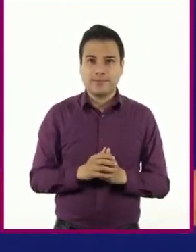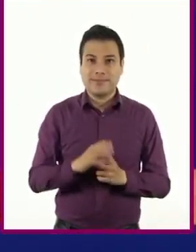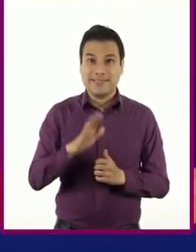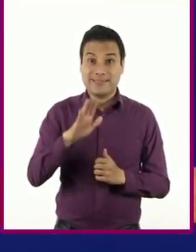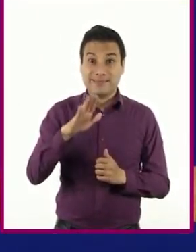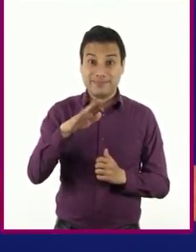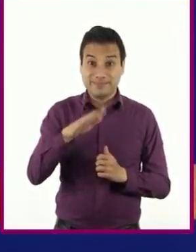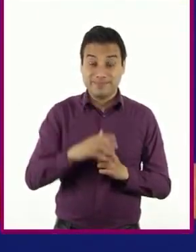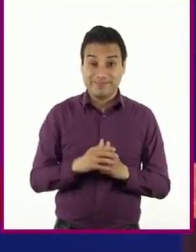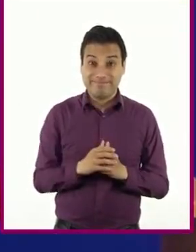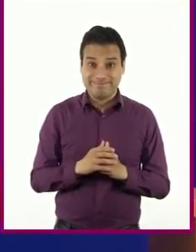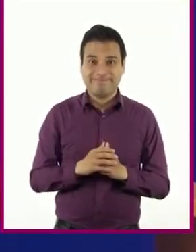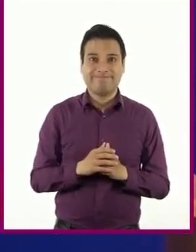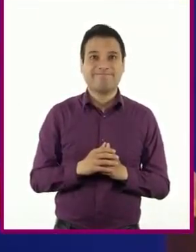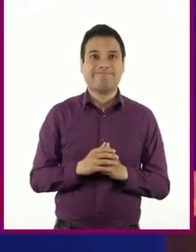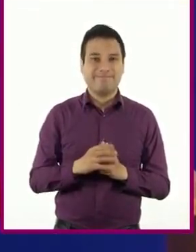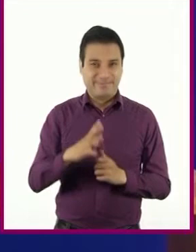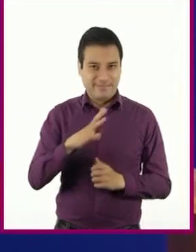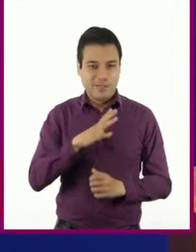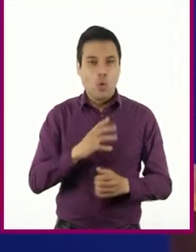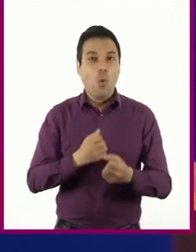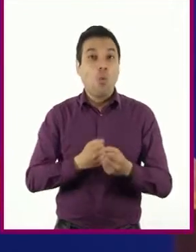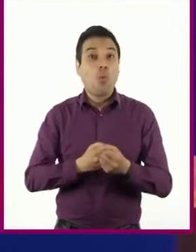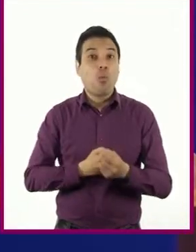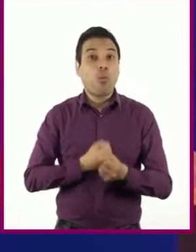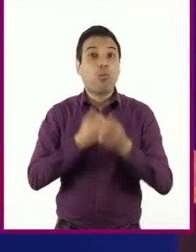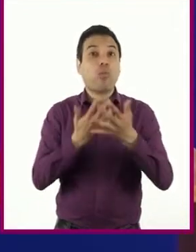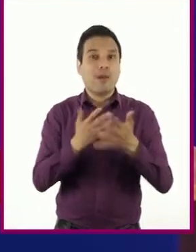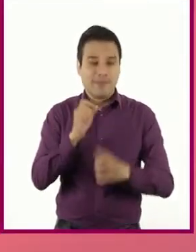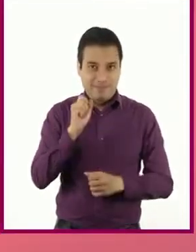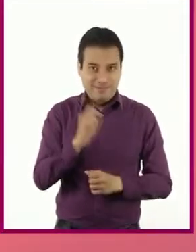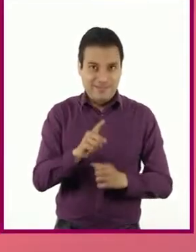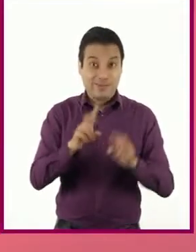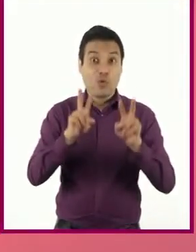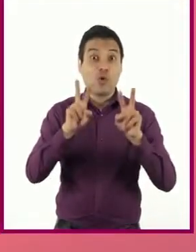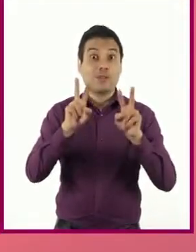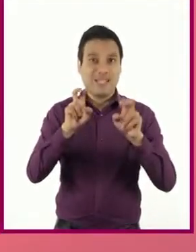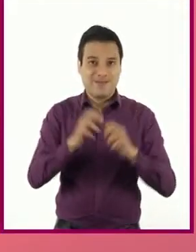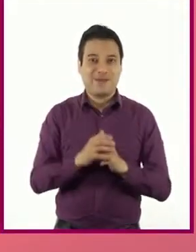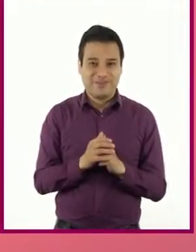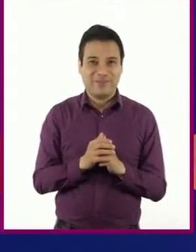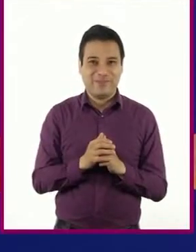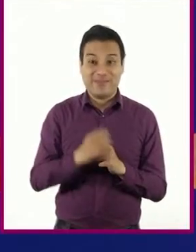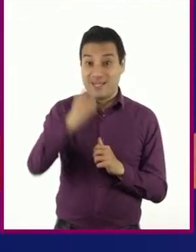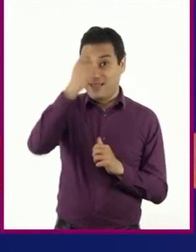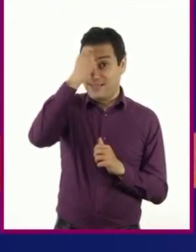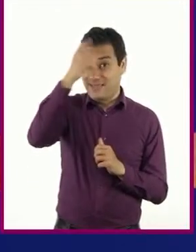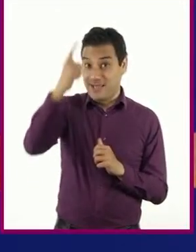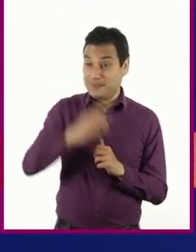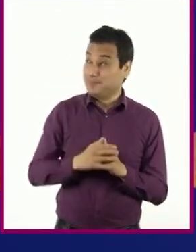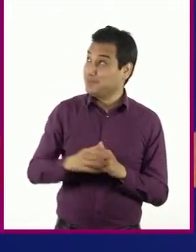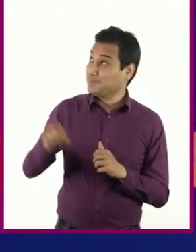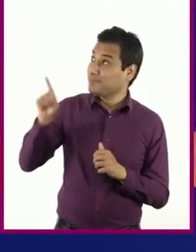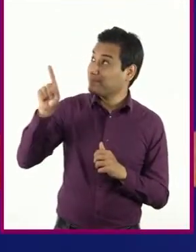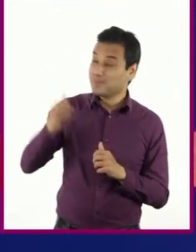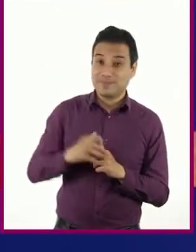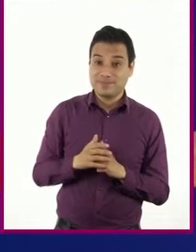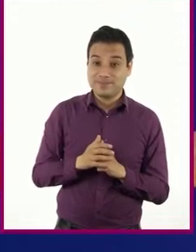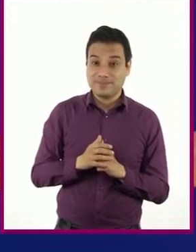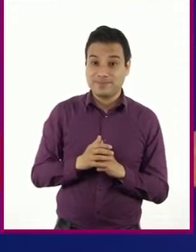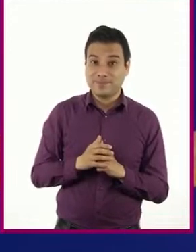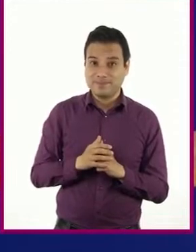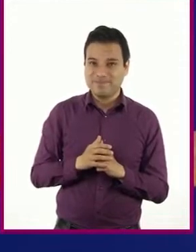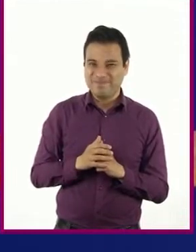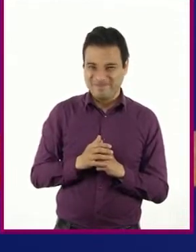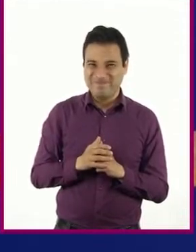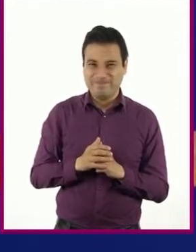justo encontré un poema que hace alusión a lo que estamos hablando. Es de Miguel León Portilla en homenaje a Carlos de